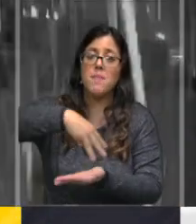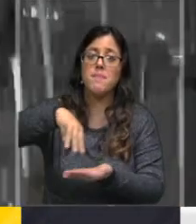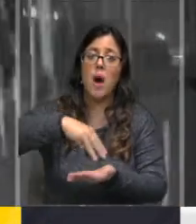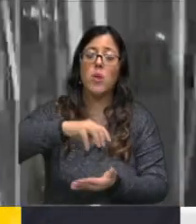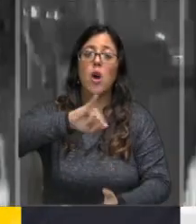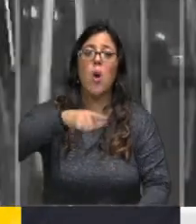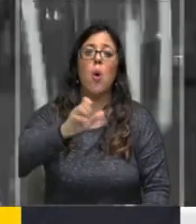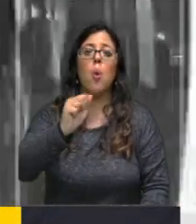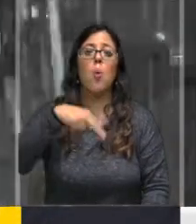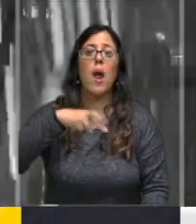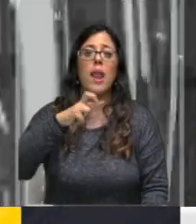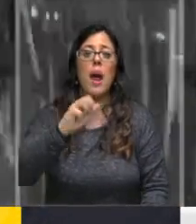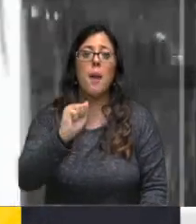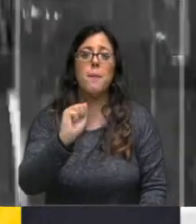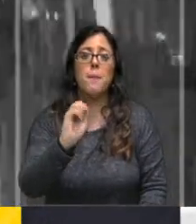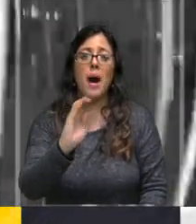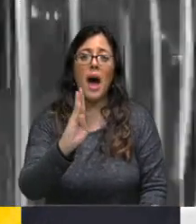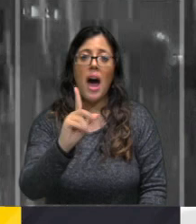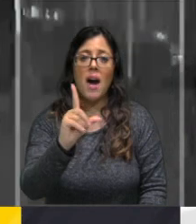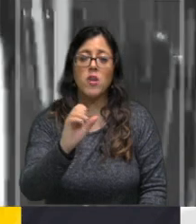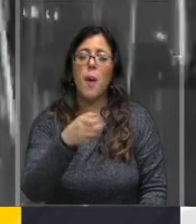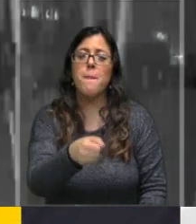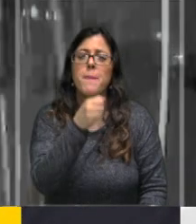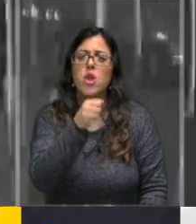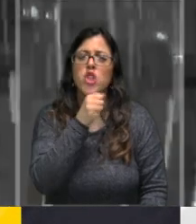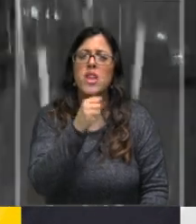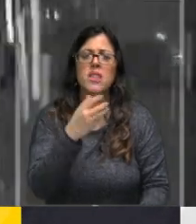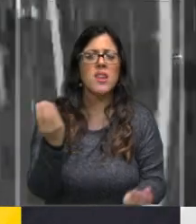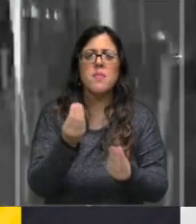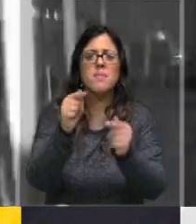Juan Pablo? ¿Qué nos puedes contar?